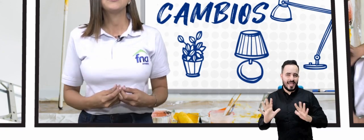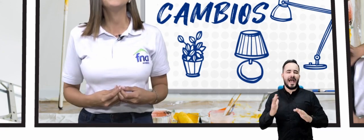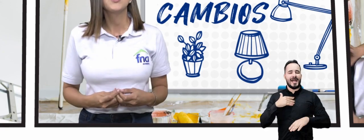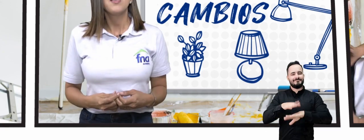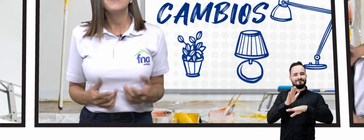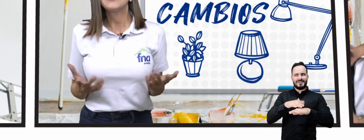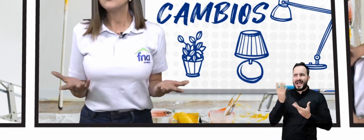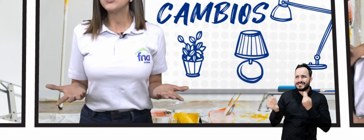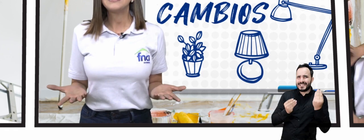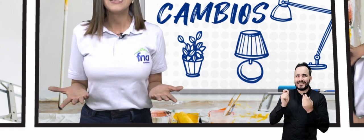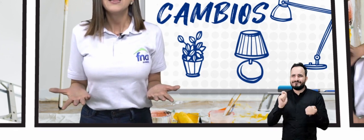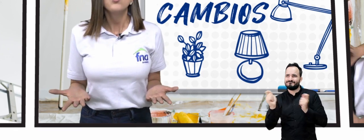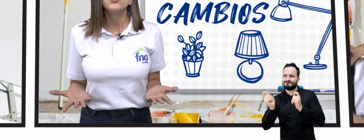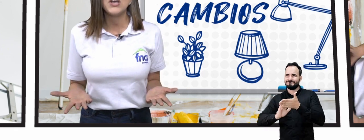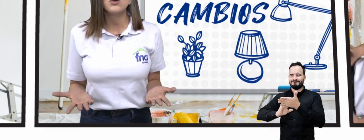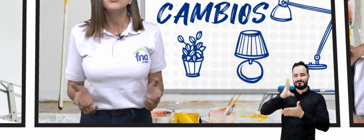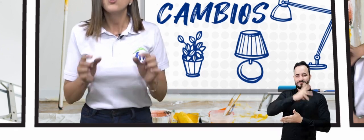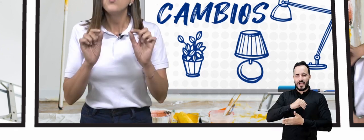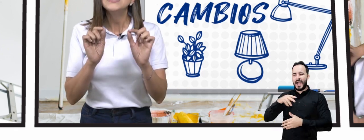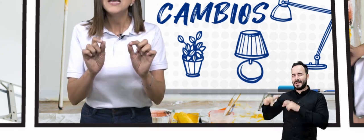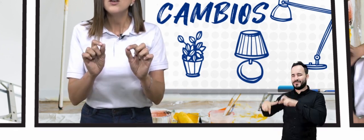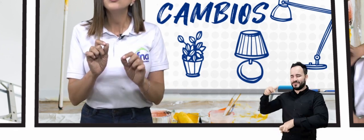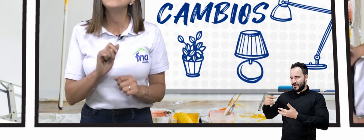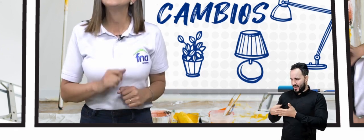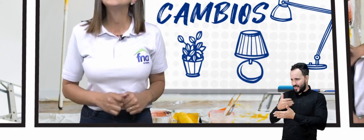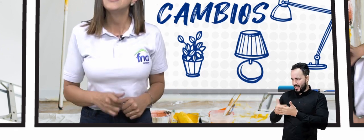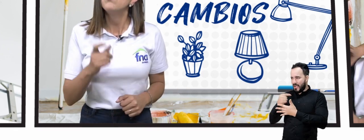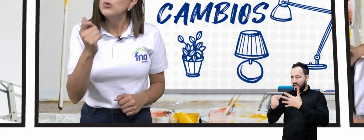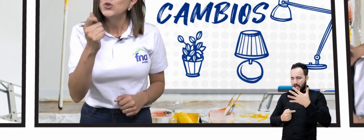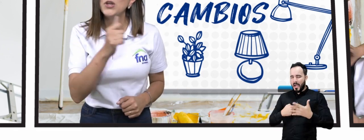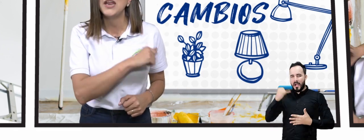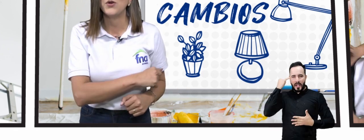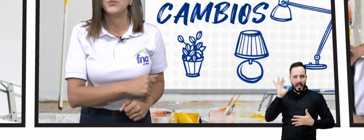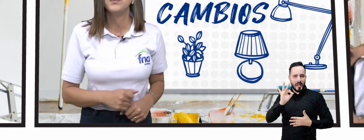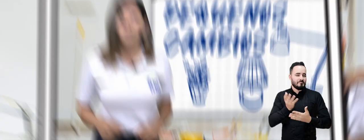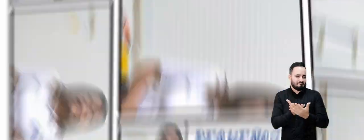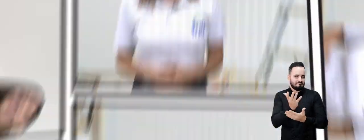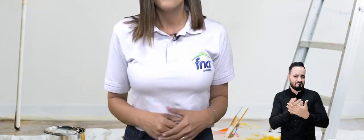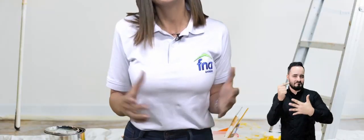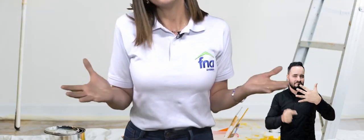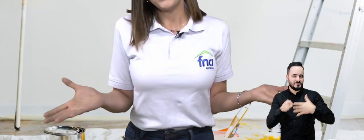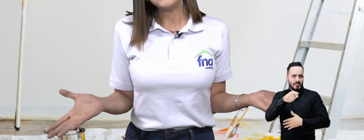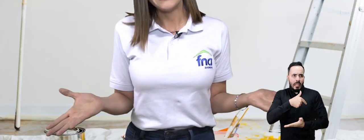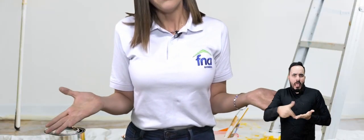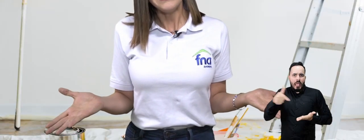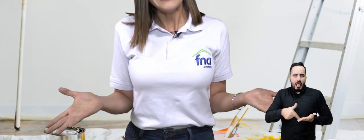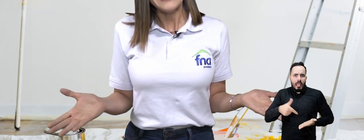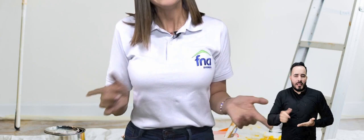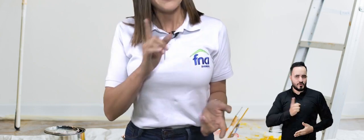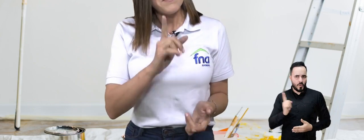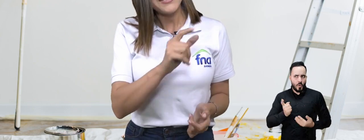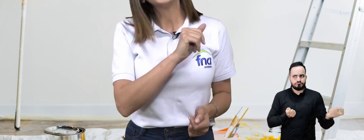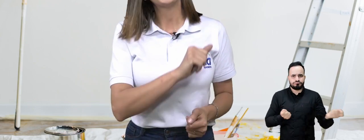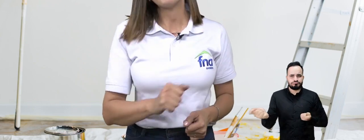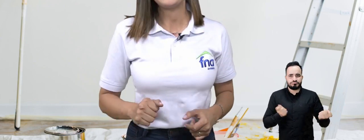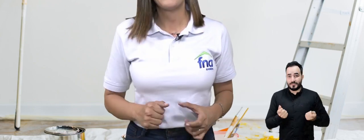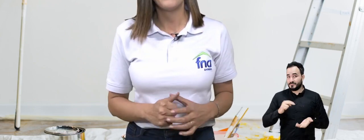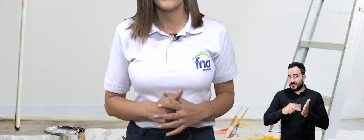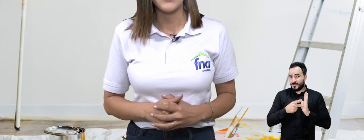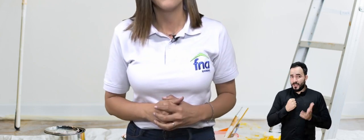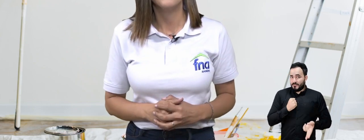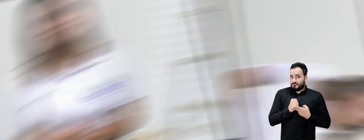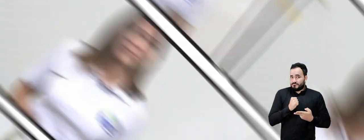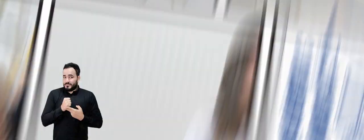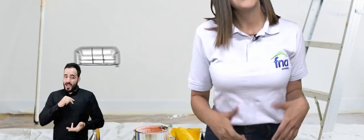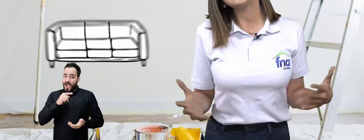varios expertos para que nos entregaran consejos de cómo hacerlo sin gastar mucho dinero. Porque optimizar la platica también es una manera